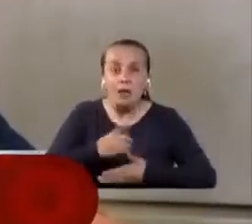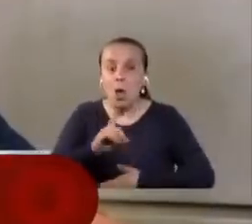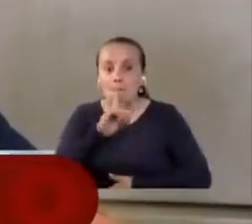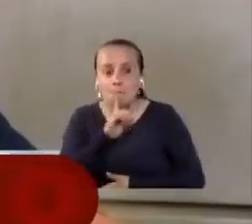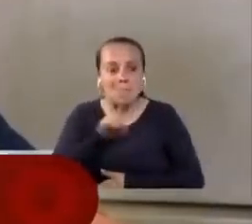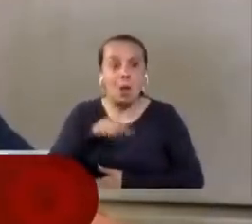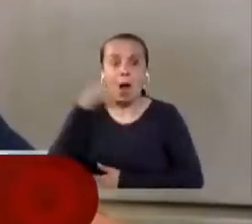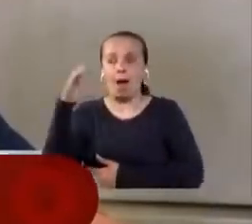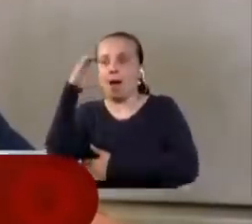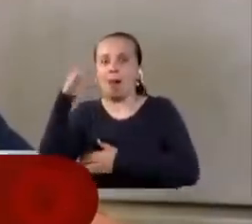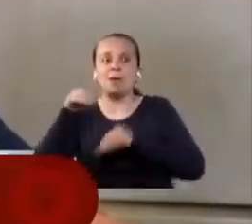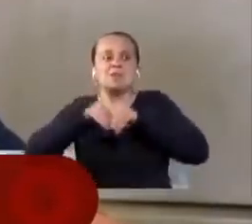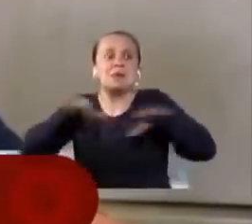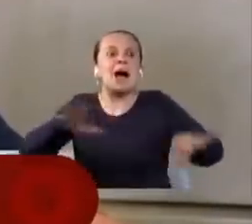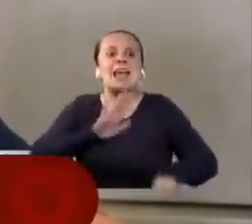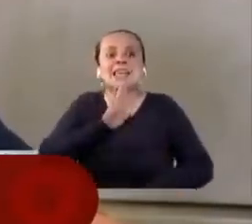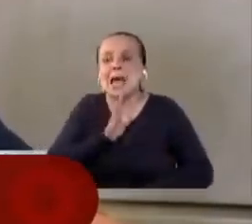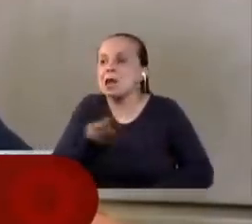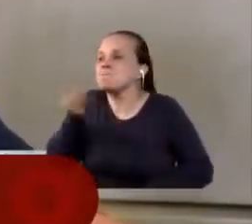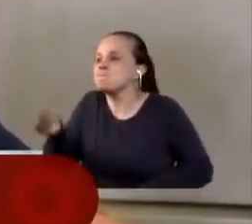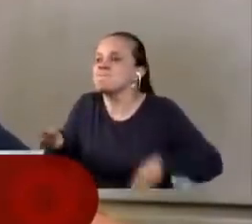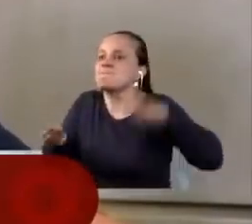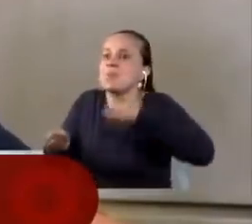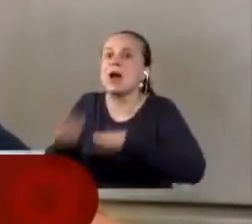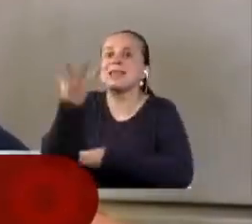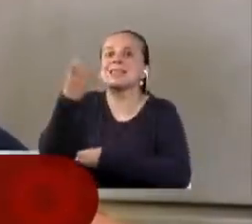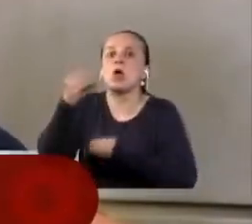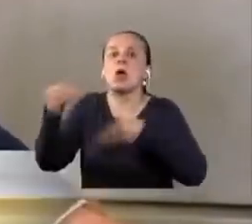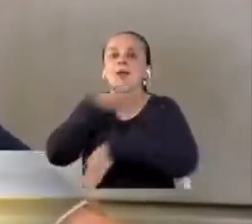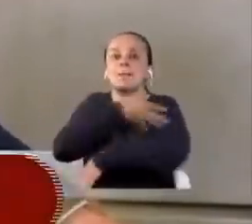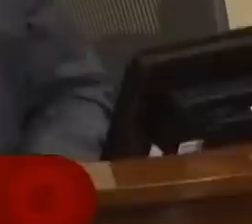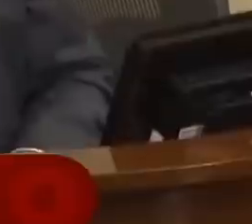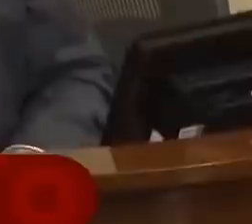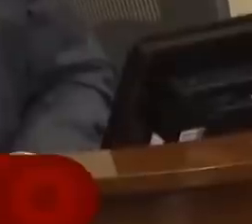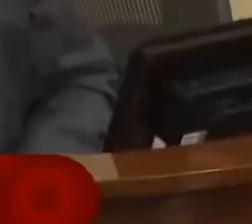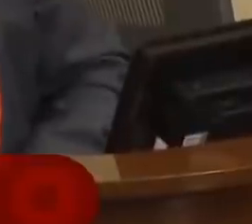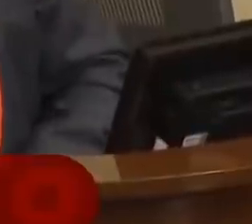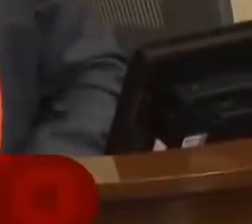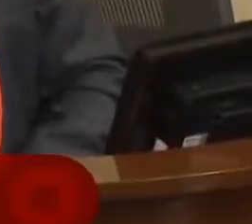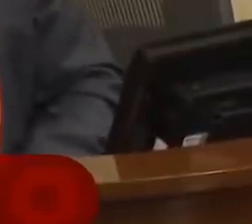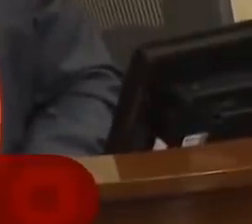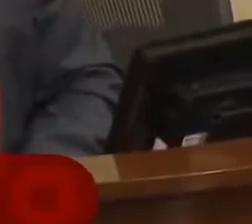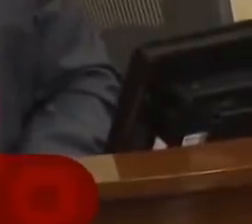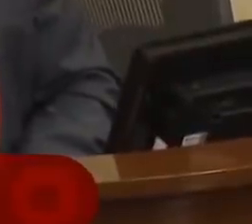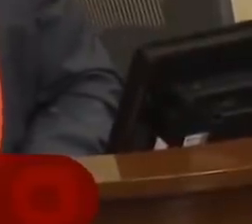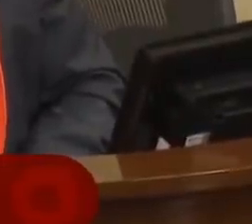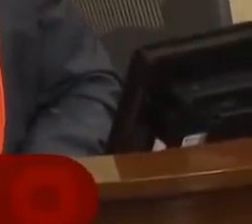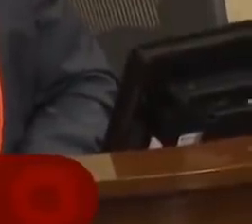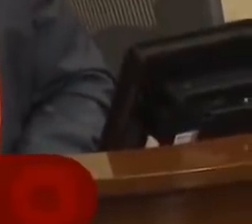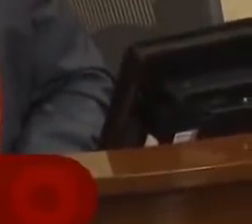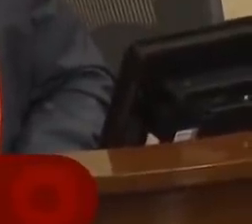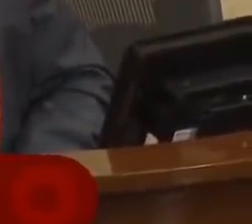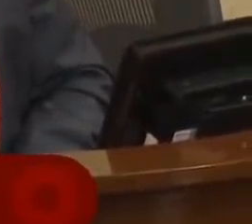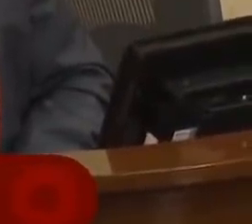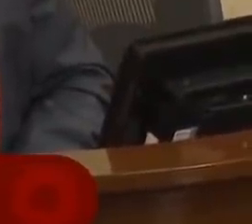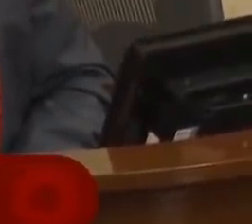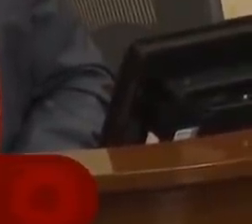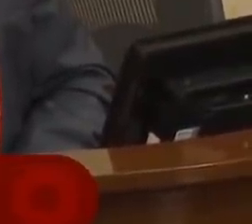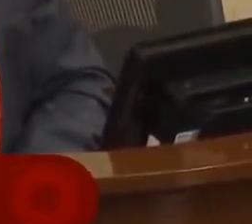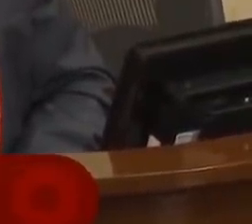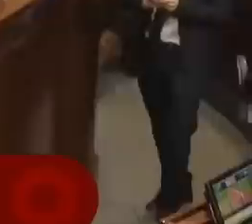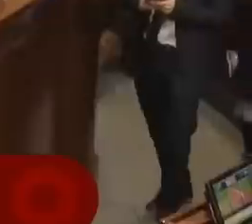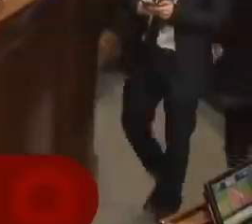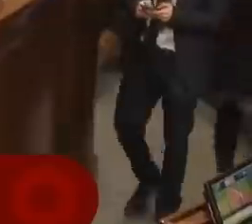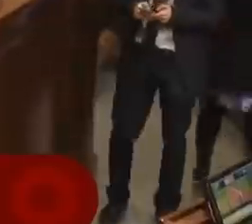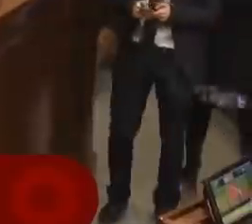Colombia quiénes recibieron los 50 millones de dólares. El senador del uribismo Ernesto Macías, quien era el